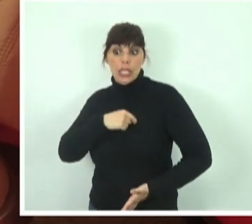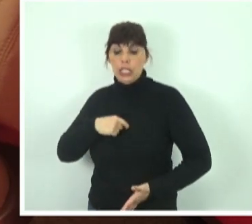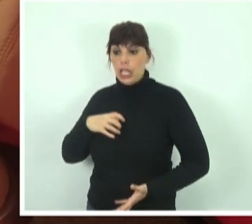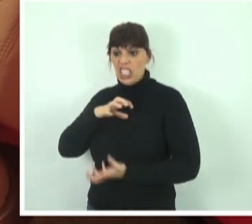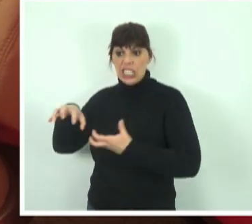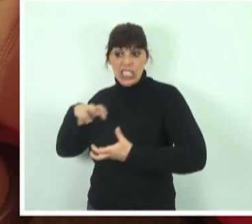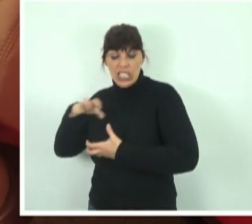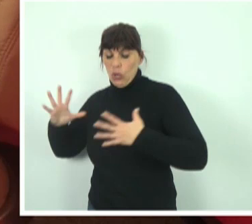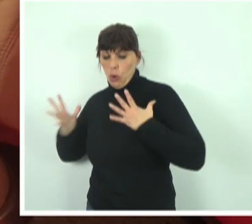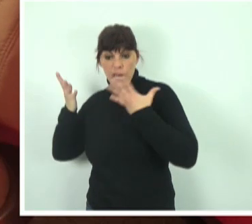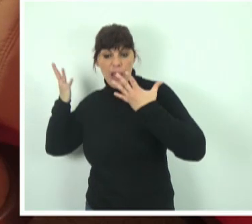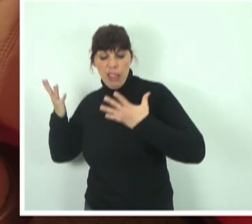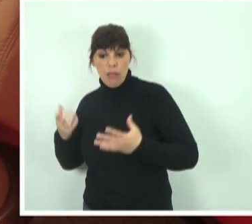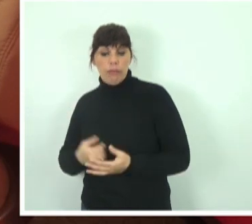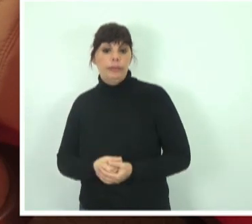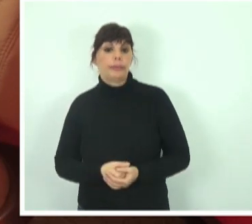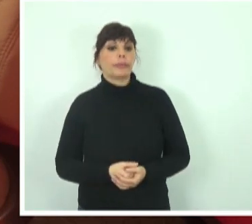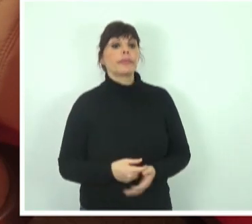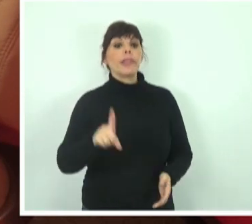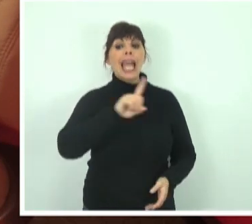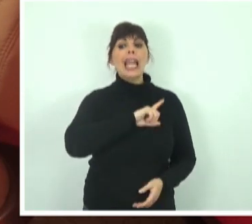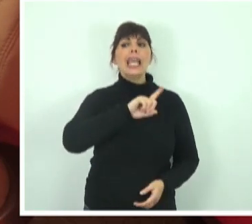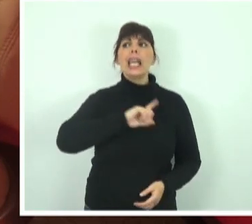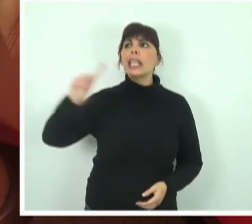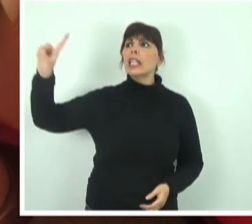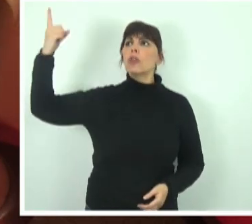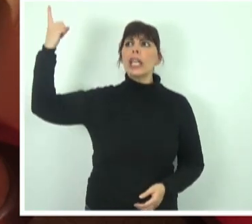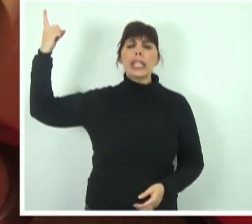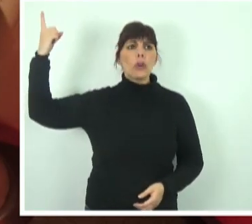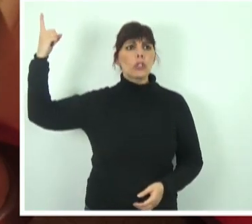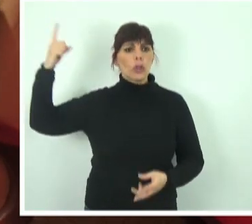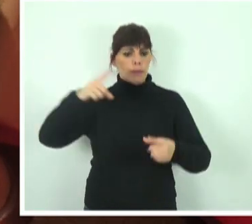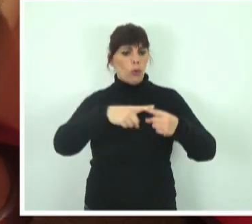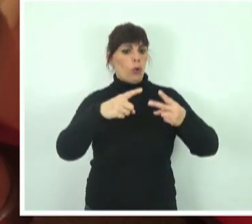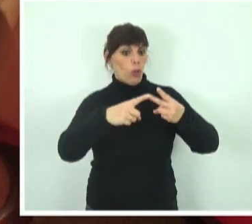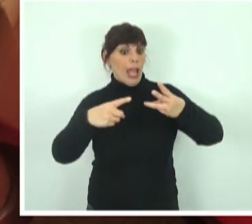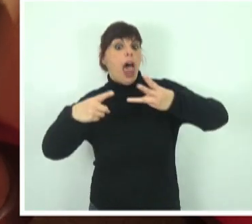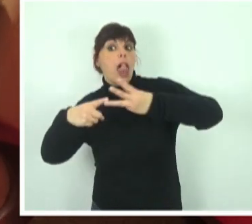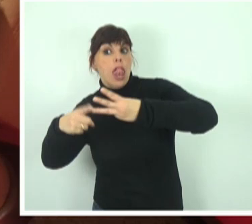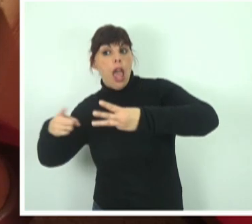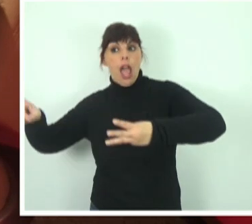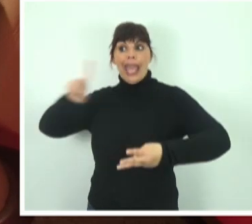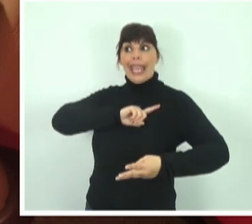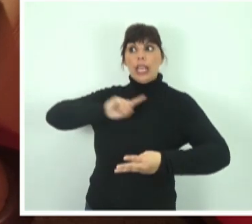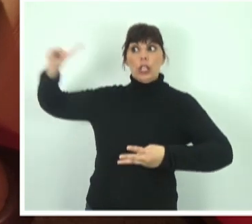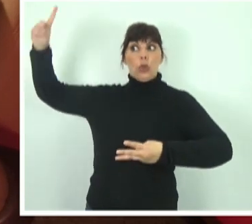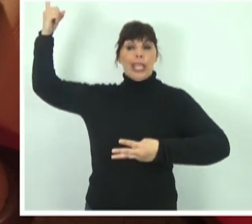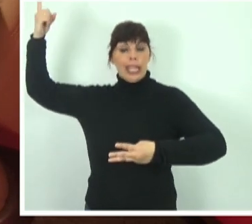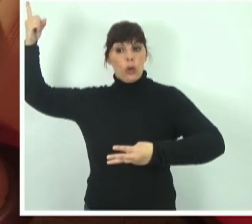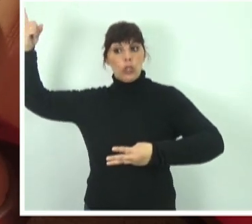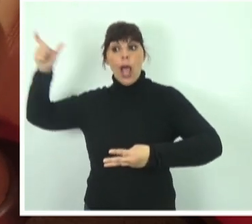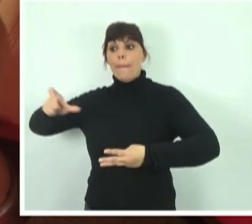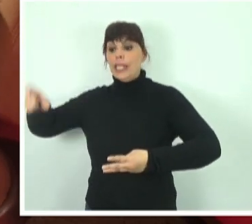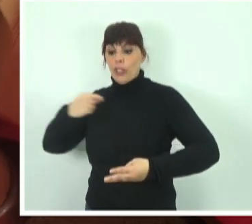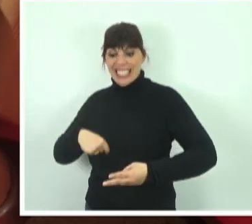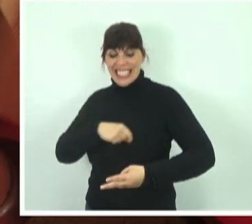cuerpo? ¿Son parte del ejército? No, menos todavía. Porque para estar en el ejército de Dios, dice el profeta